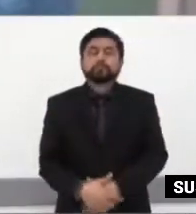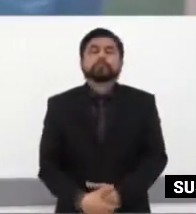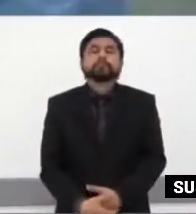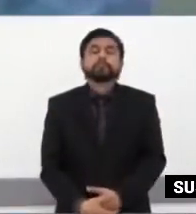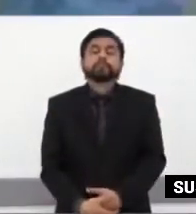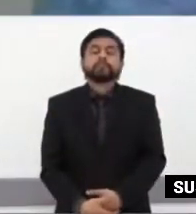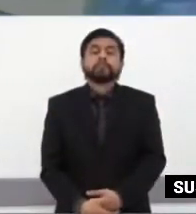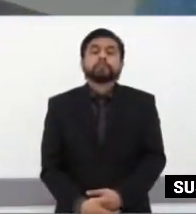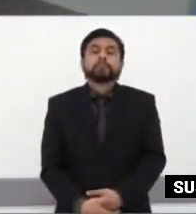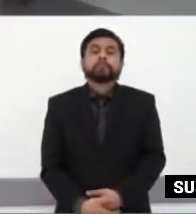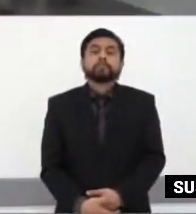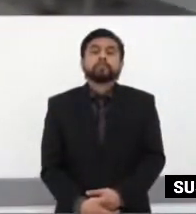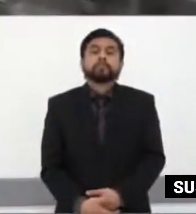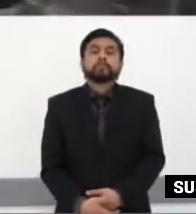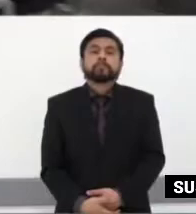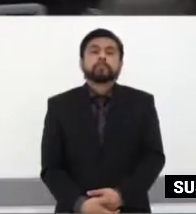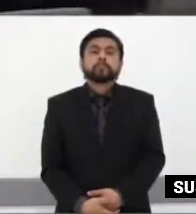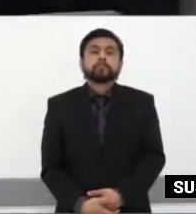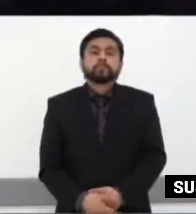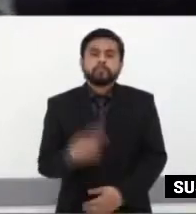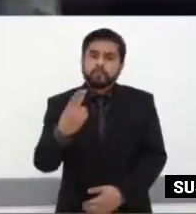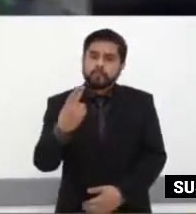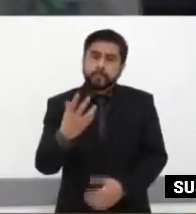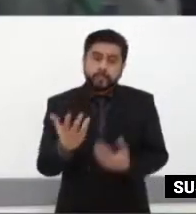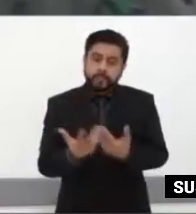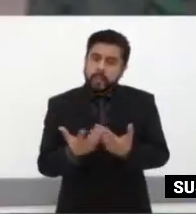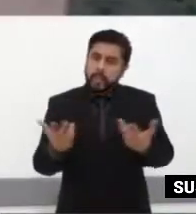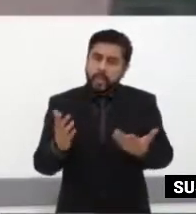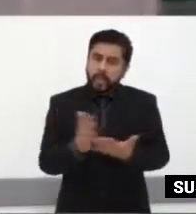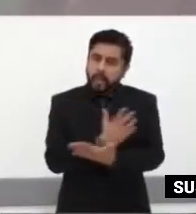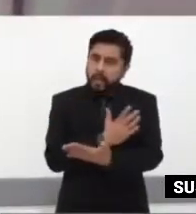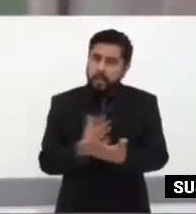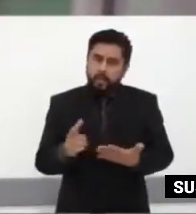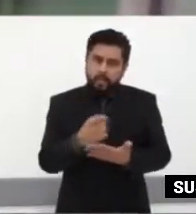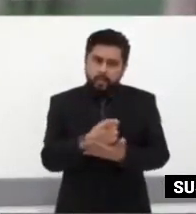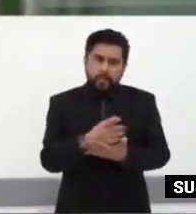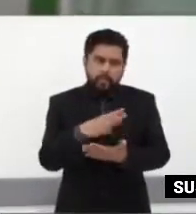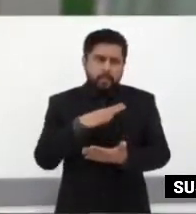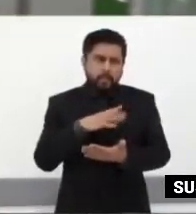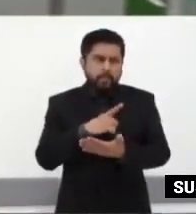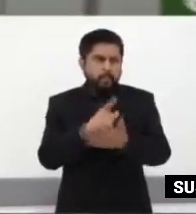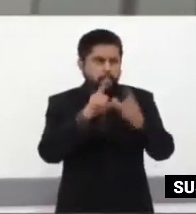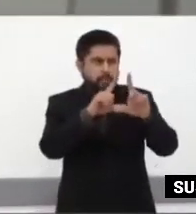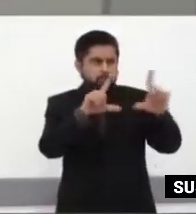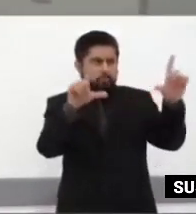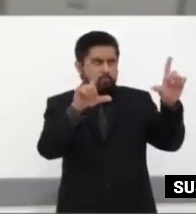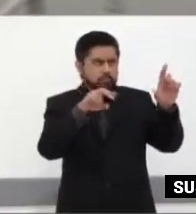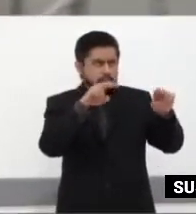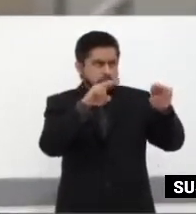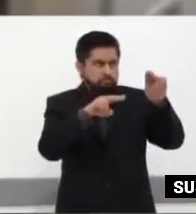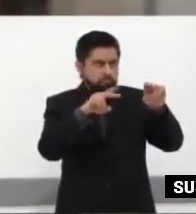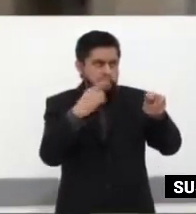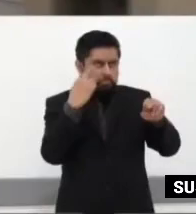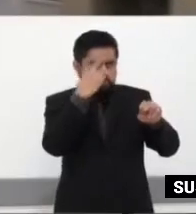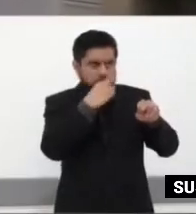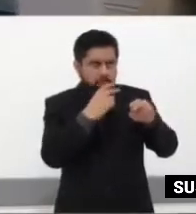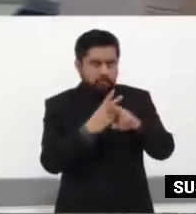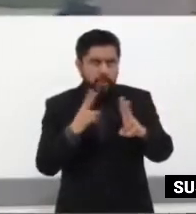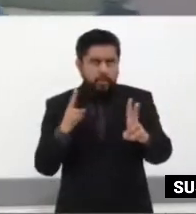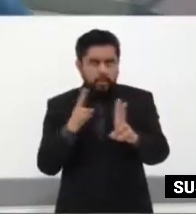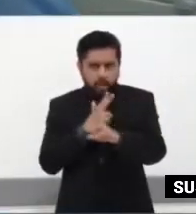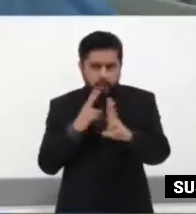Tiene que estar aislado. Tiene que estar aislado. Tiene su monitor, sus ventiladores. ¿Cuál es de Médica Sur? Esto está